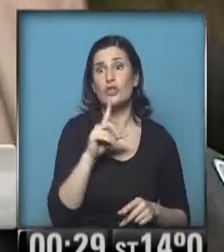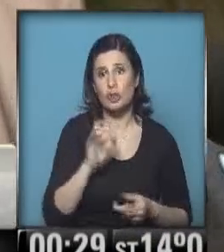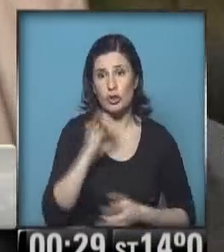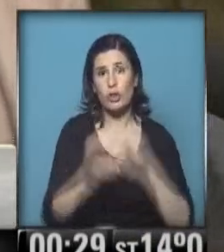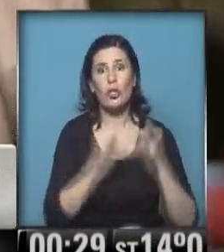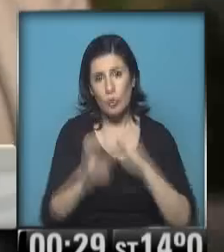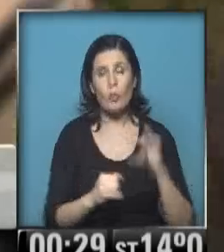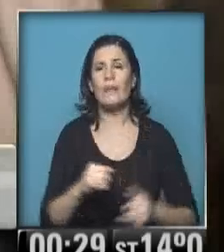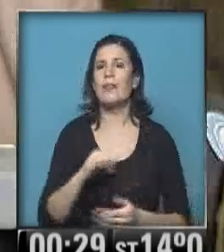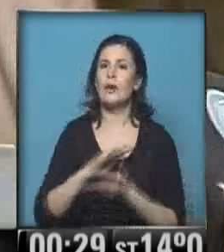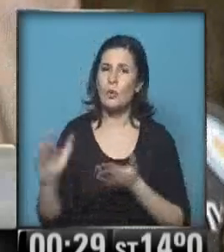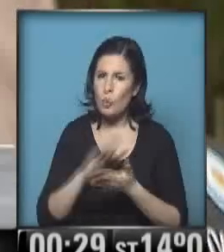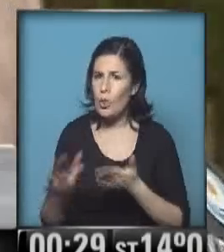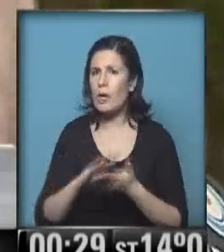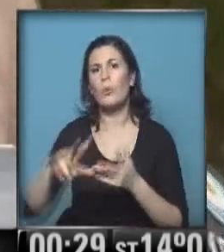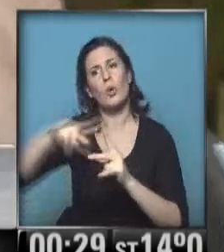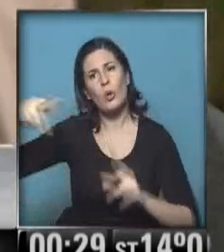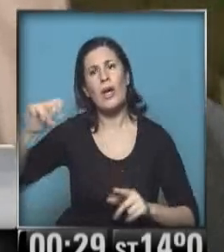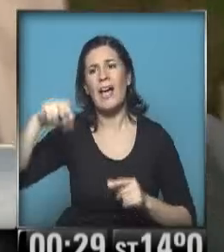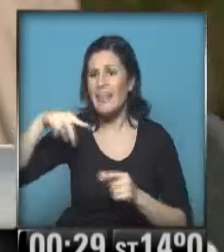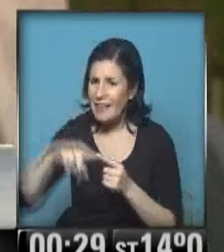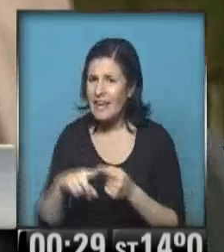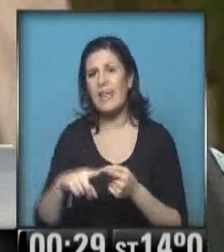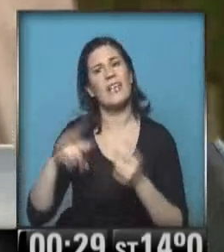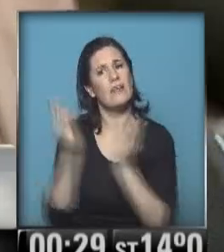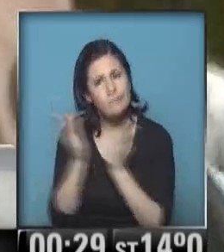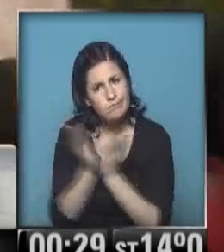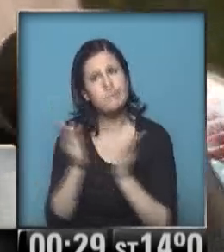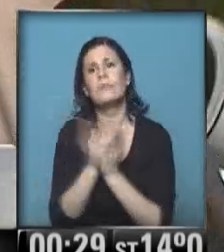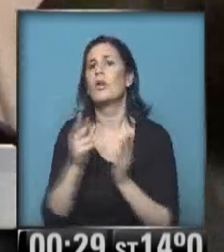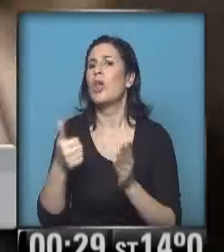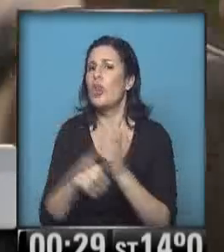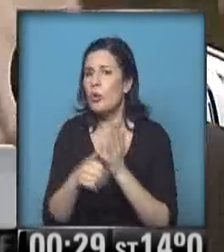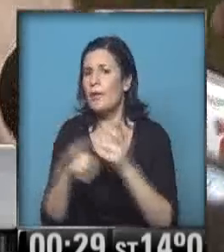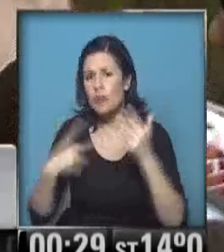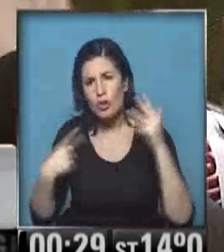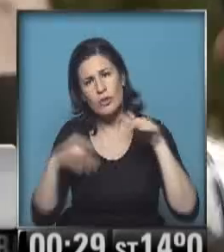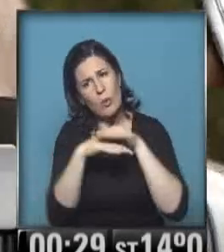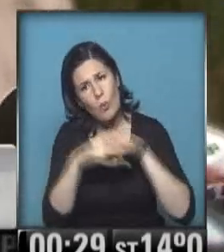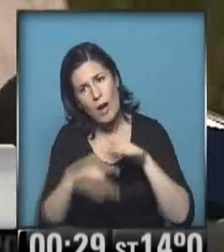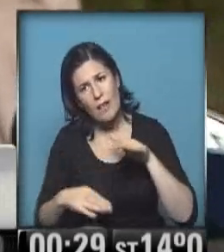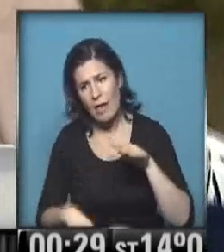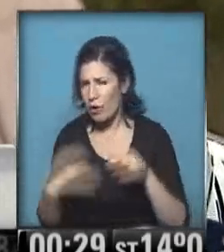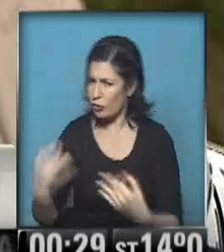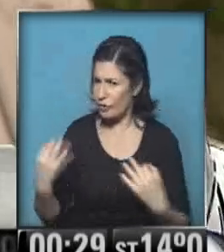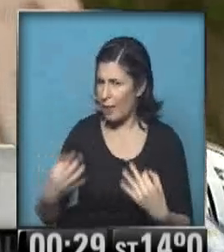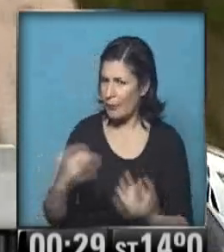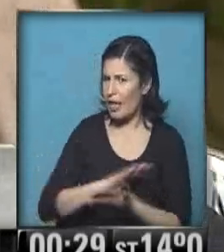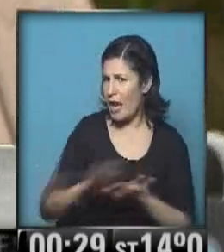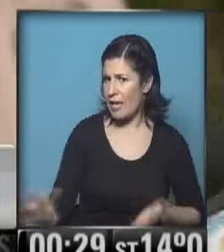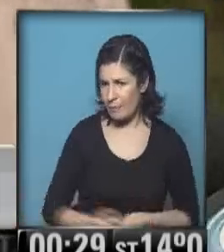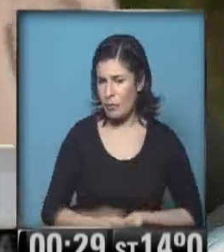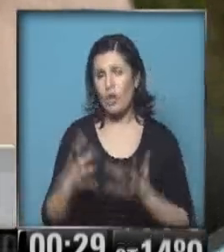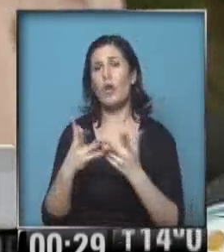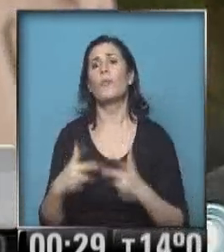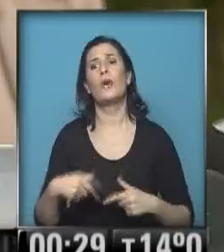la clasificación, el análisis y digitalización de documentación de niños desaparecidos. El programa fue lanzado